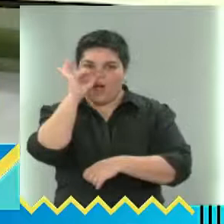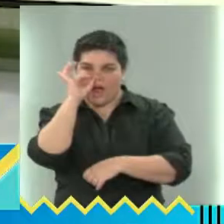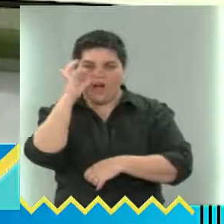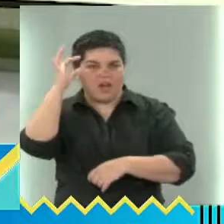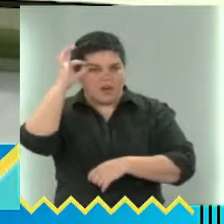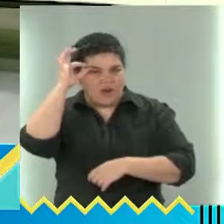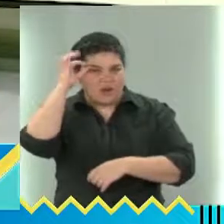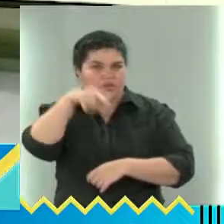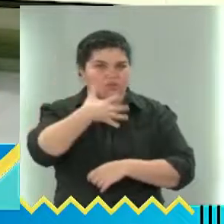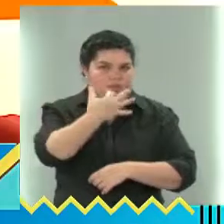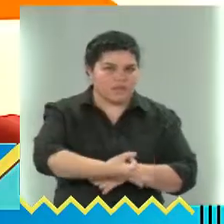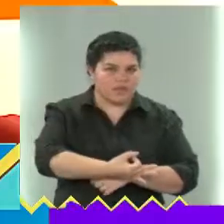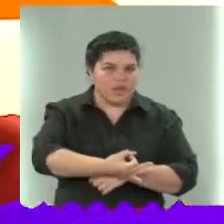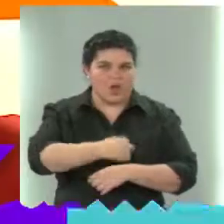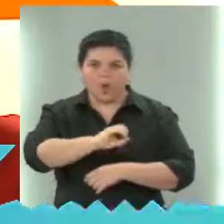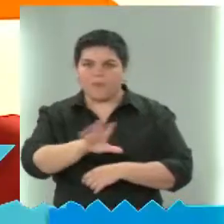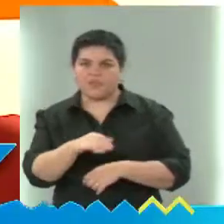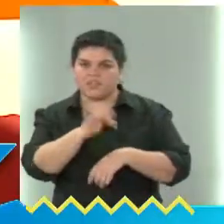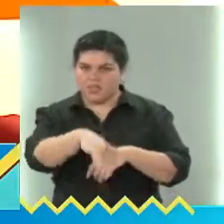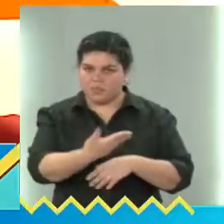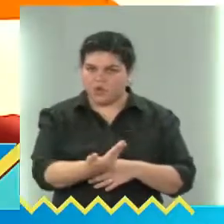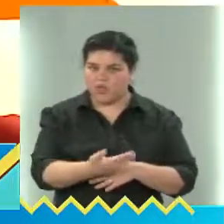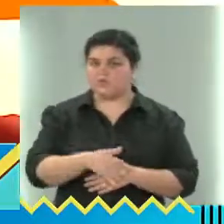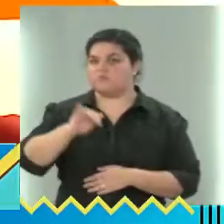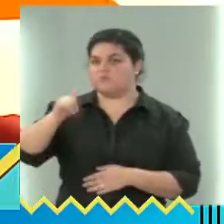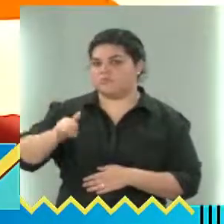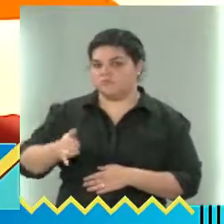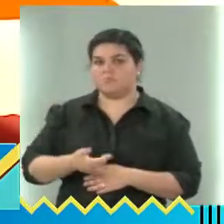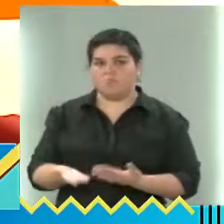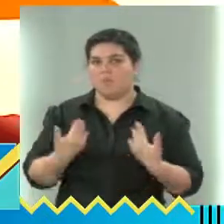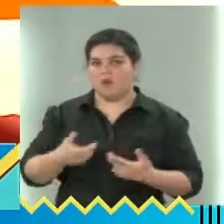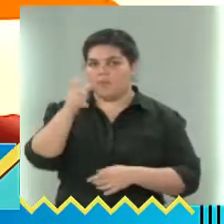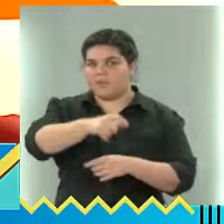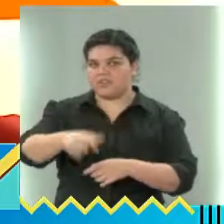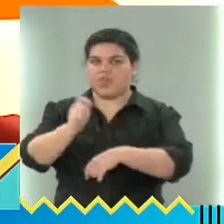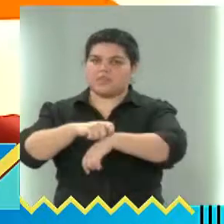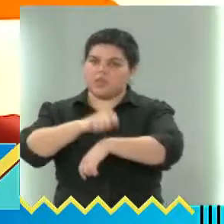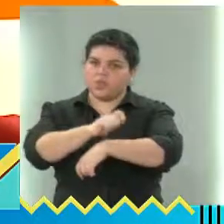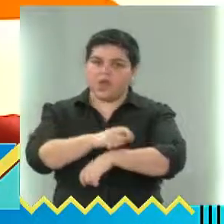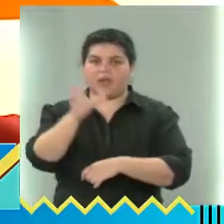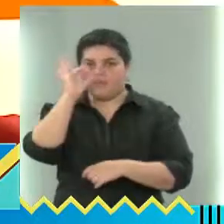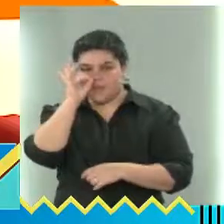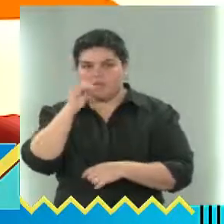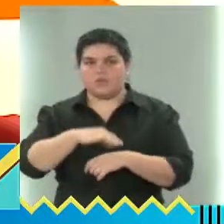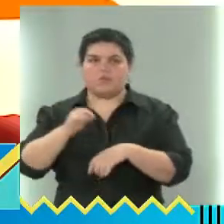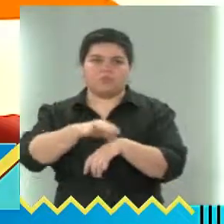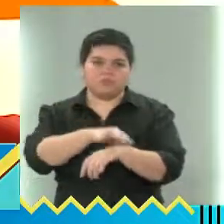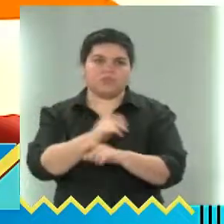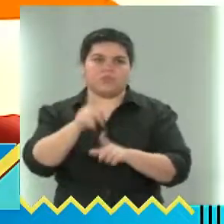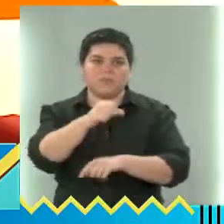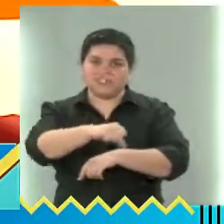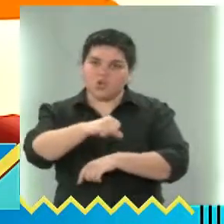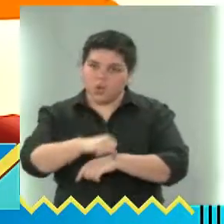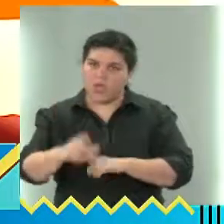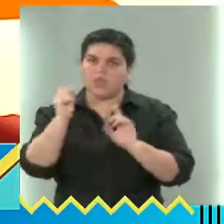¿Esto es verdadero o es falso? Falso. ¿Por qué? Pueden donar todas aquellas personas que se hayan hecho tatuaje, piercing, acupuntura, cirugías